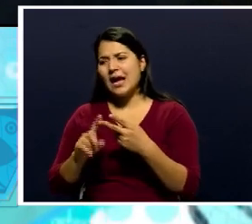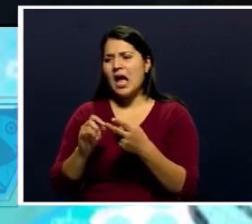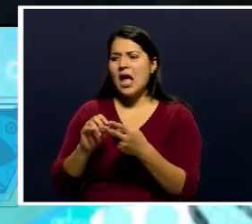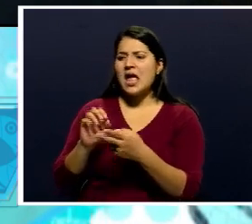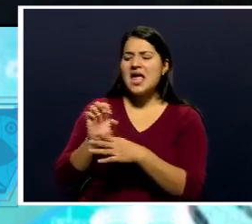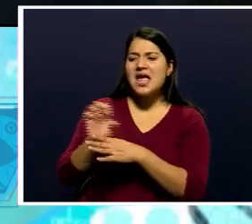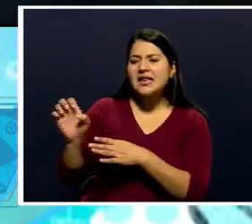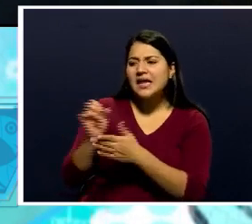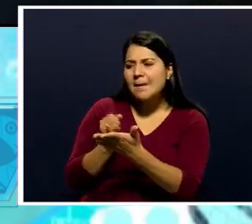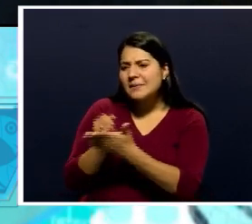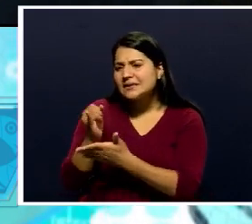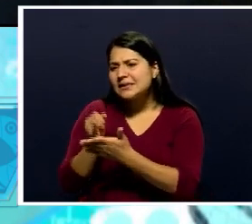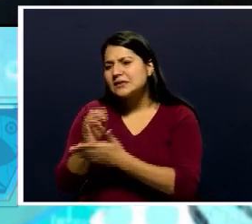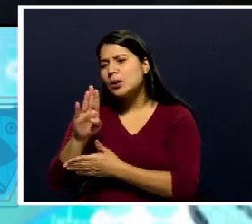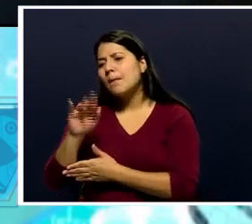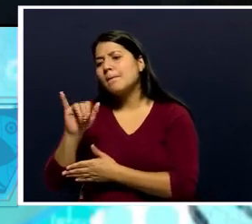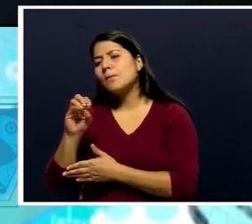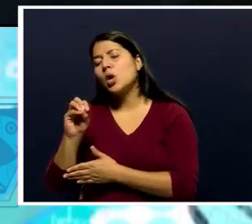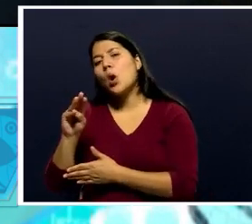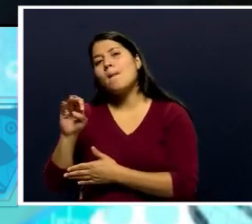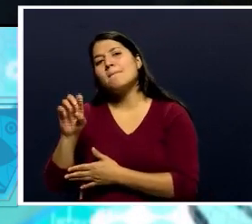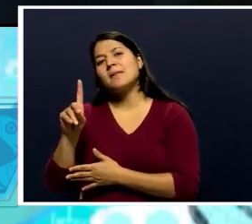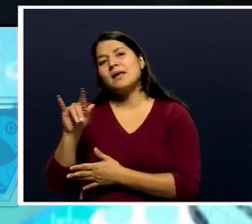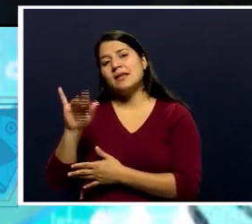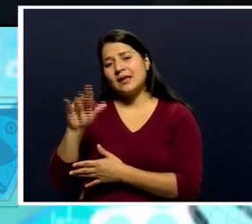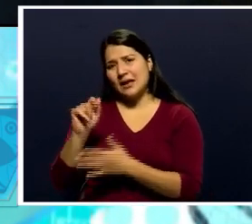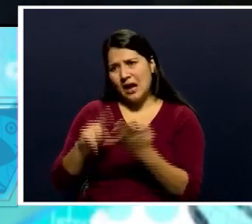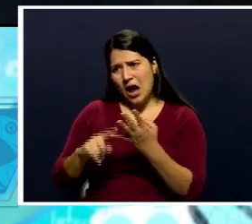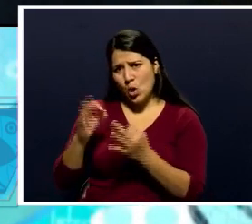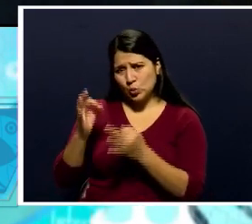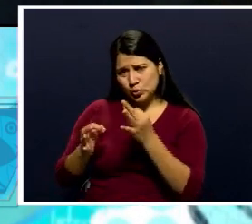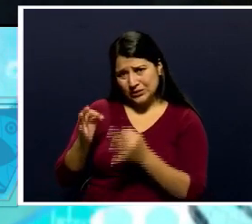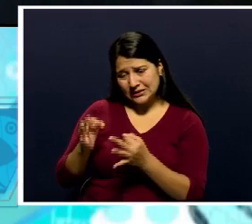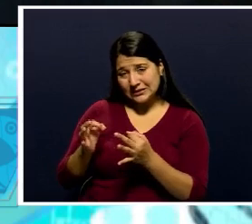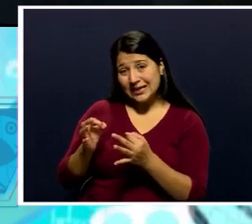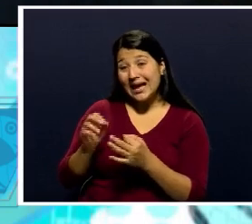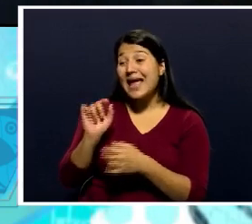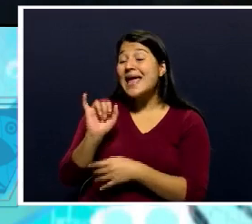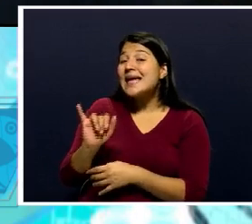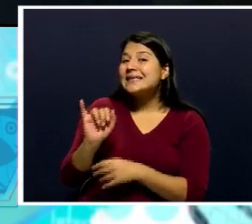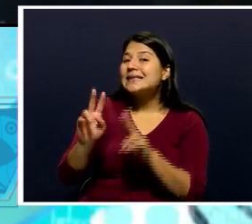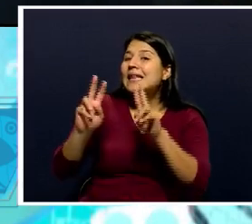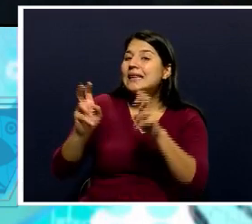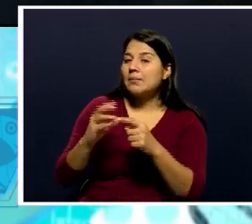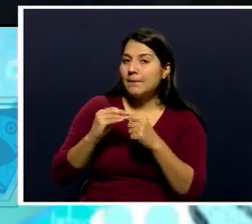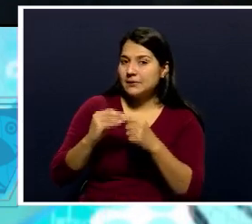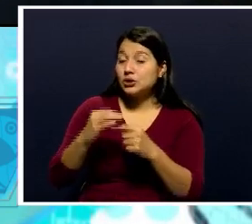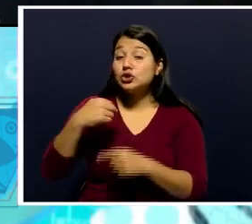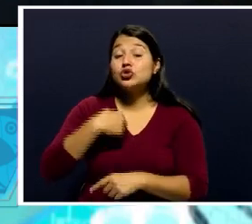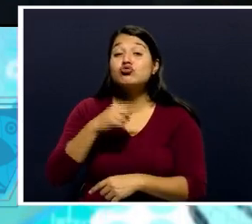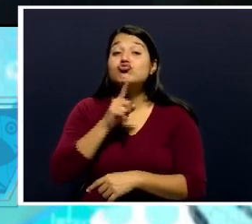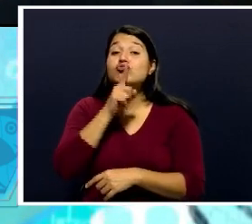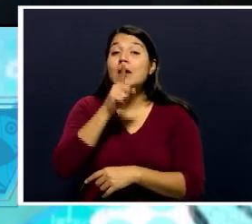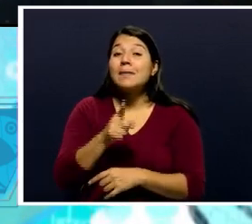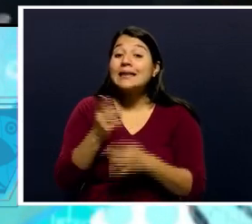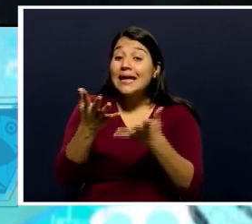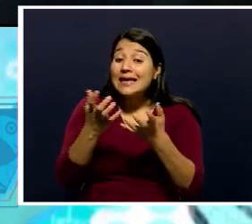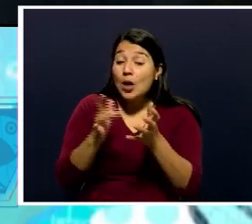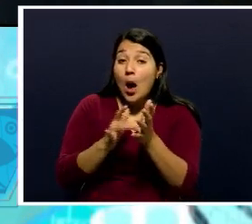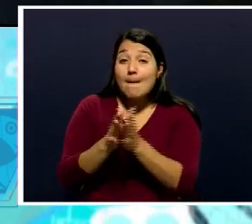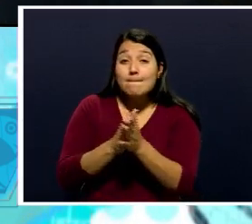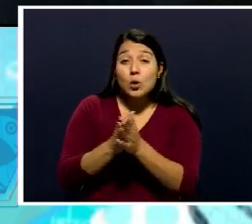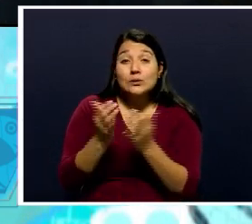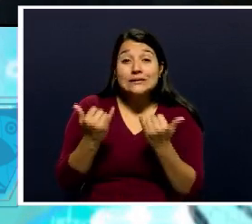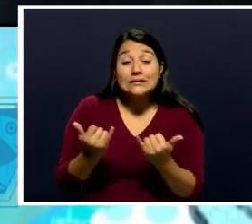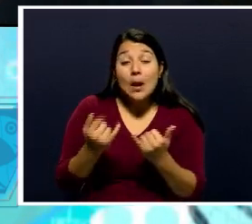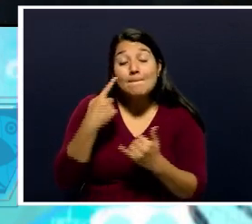biomédica, justicia, acceso a medicamentos. Este es el tema fundamental, y yo realmente quiero aprovechar esta ocasión para